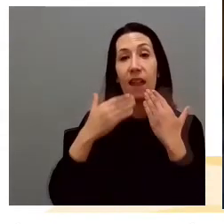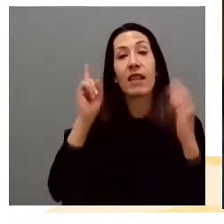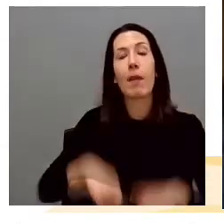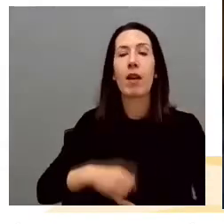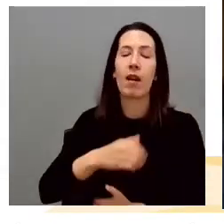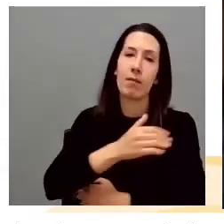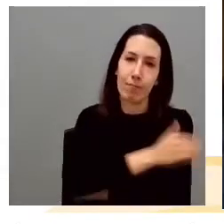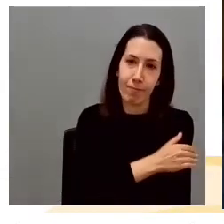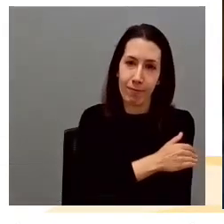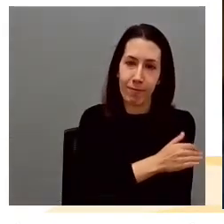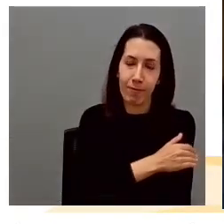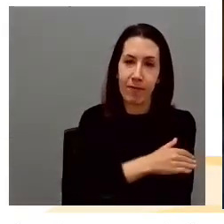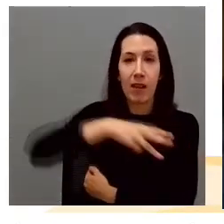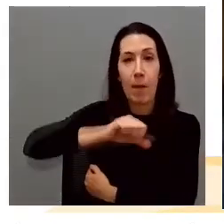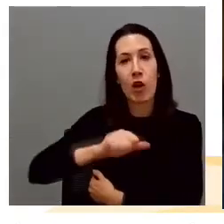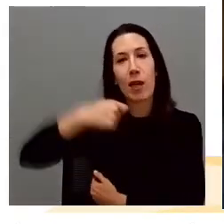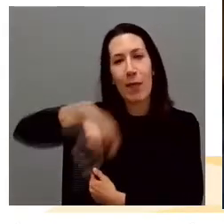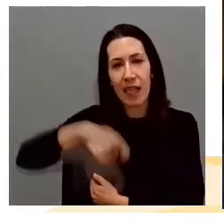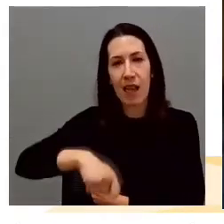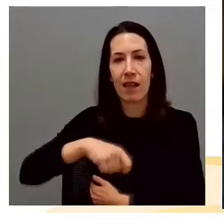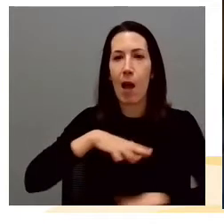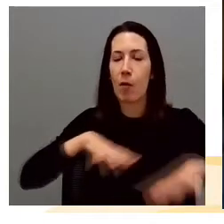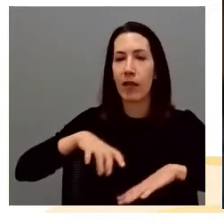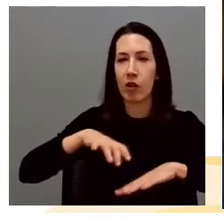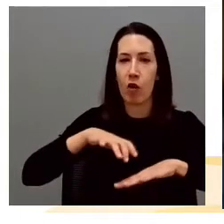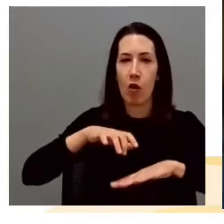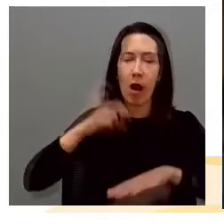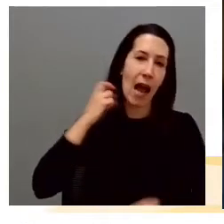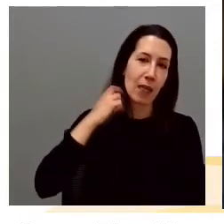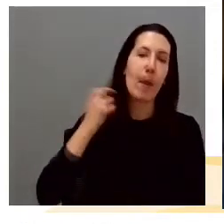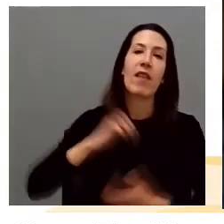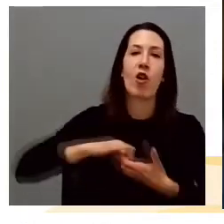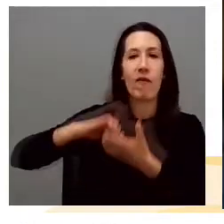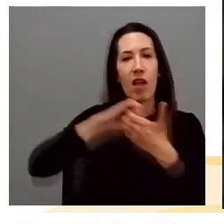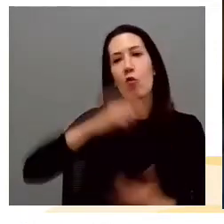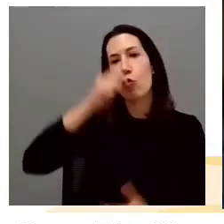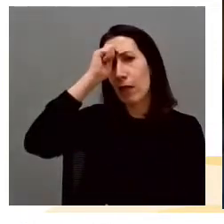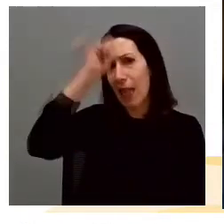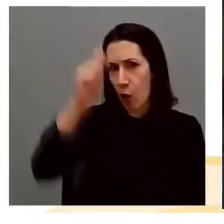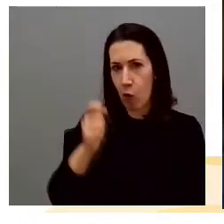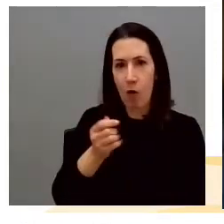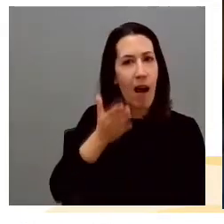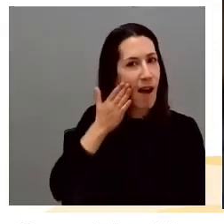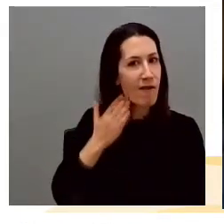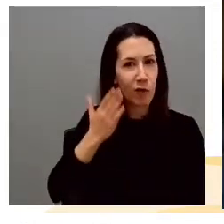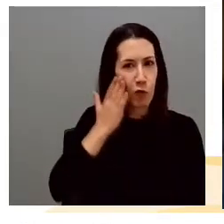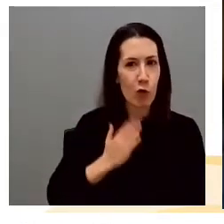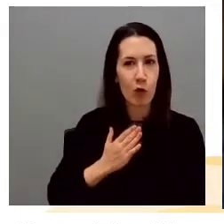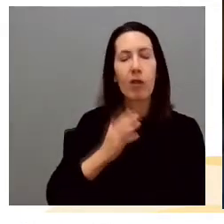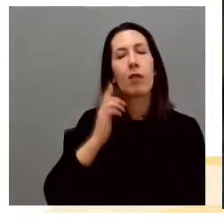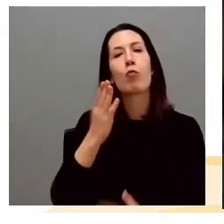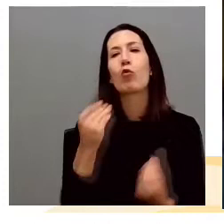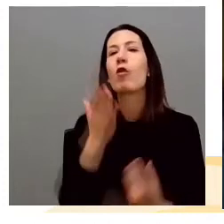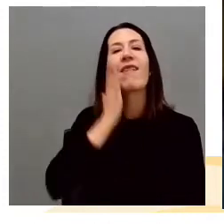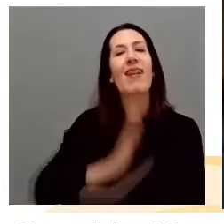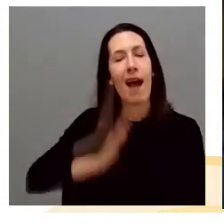del Movimiento ASPACE de la Confederación, un saludo afectuoso y lleno de cariño